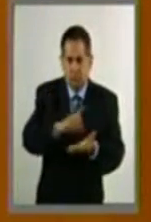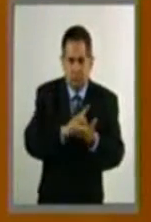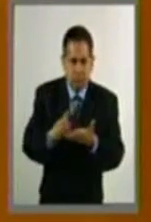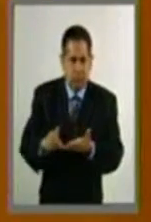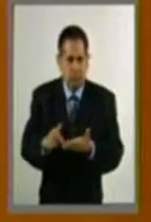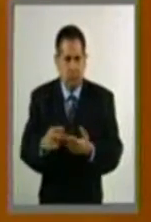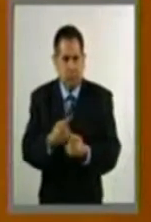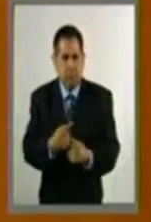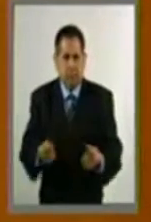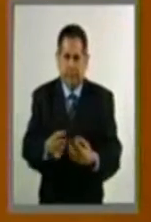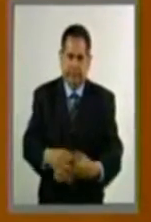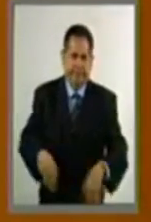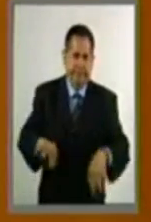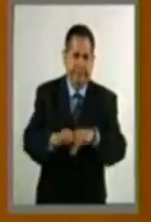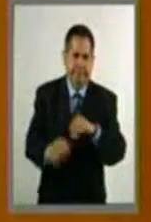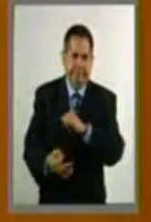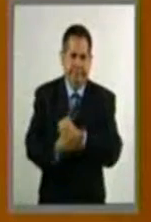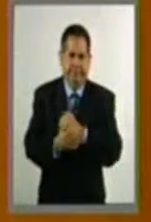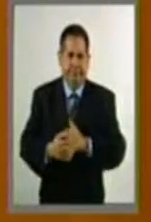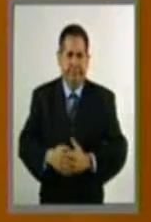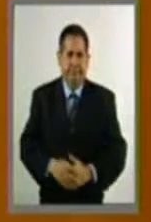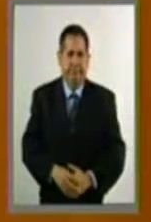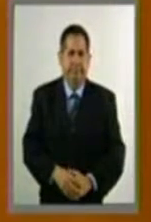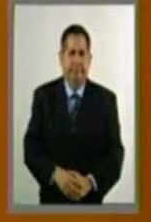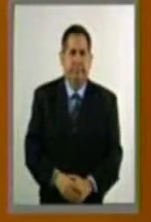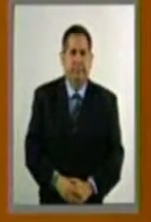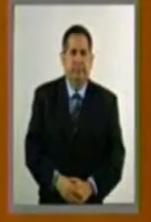derechos fundamentales.